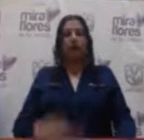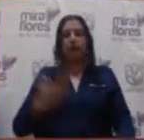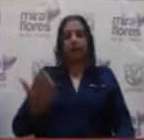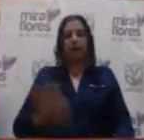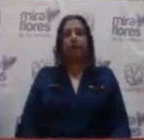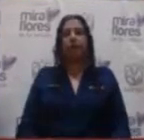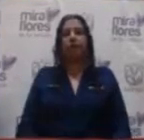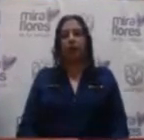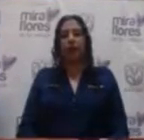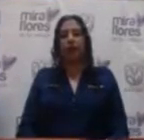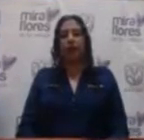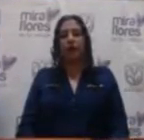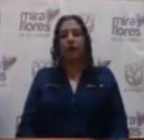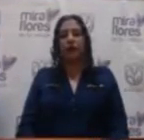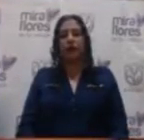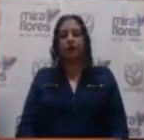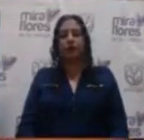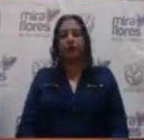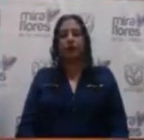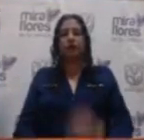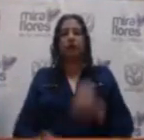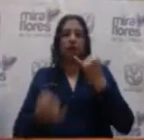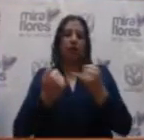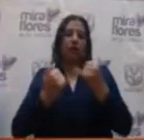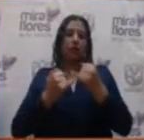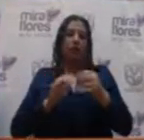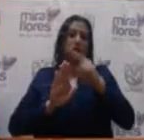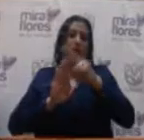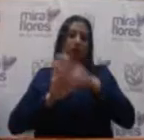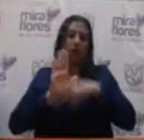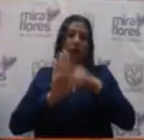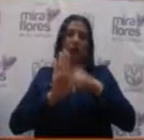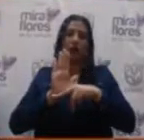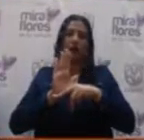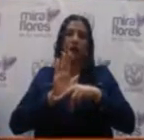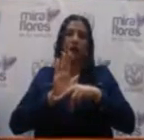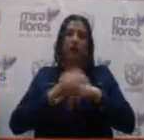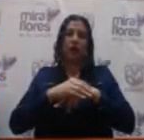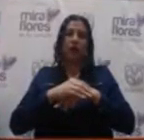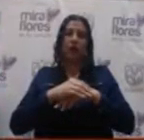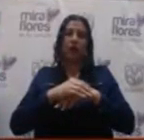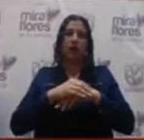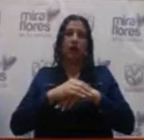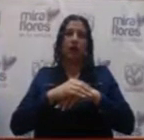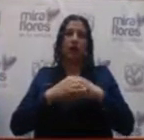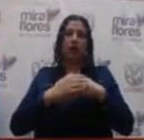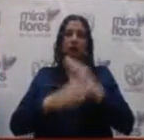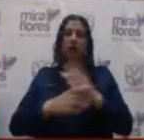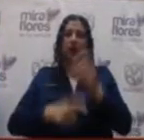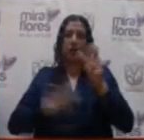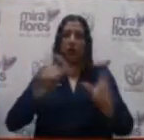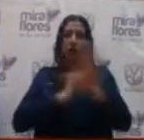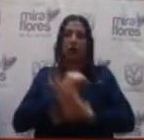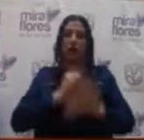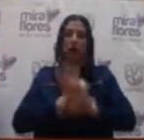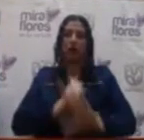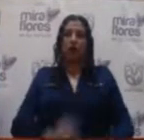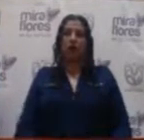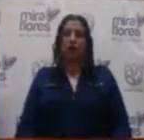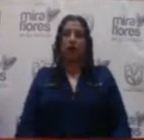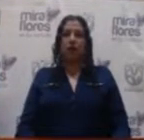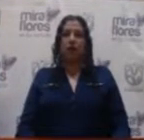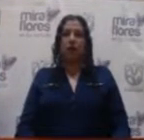alcalde. En la última disposición de defensa civil sobre las salas no